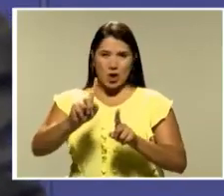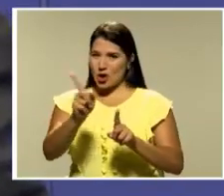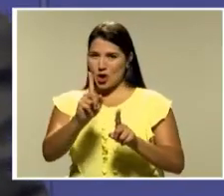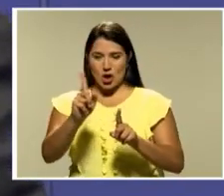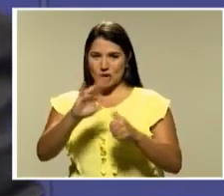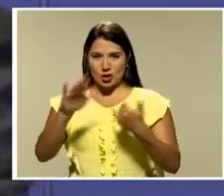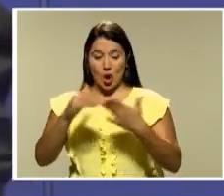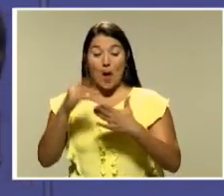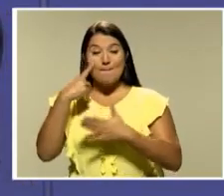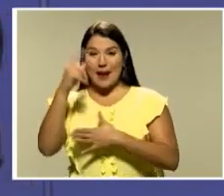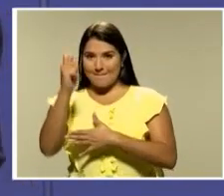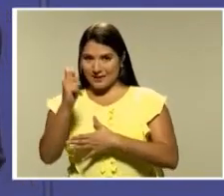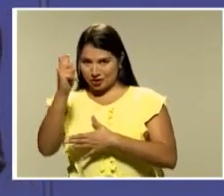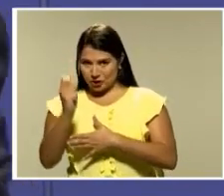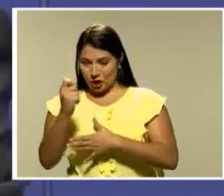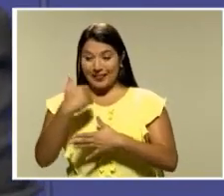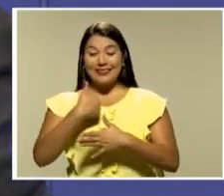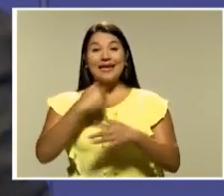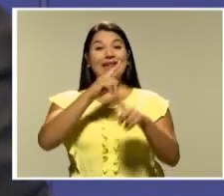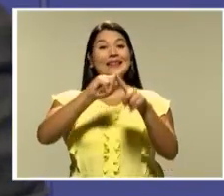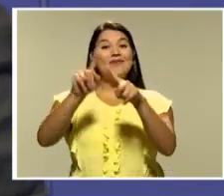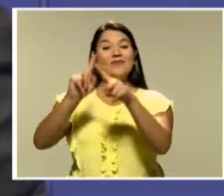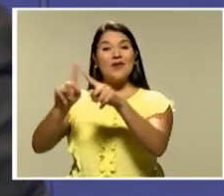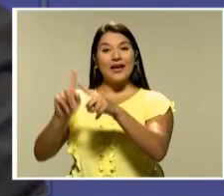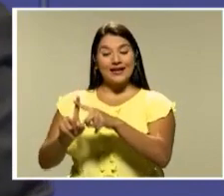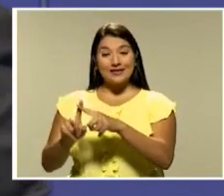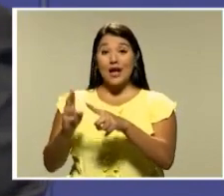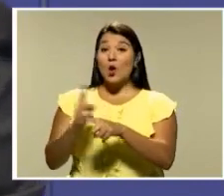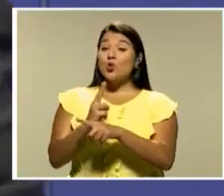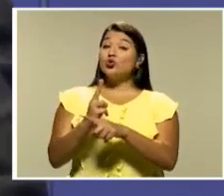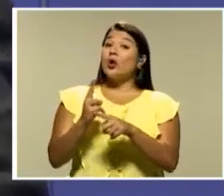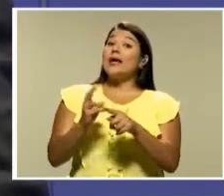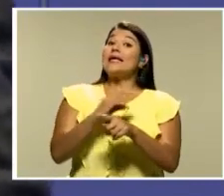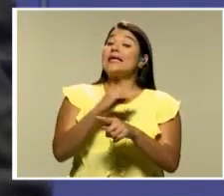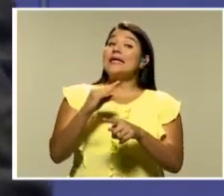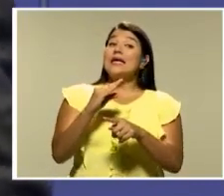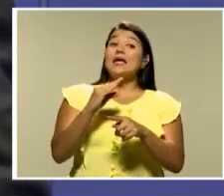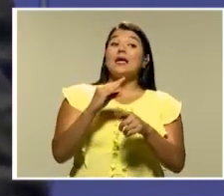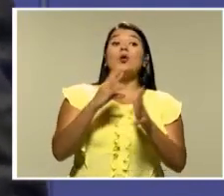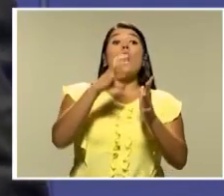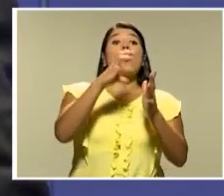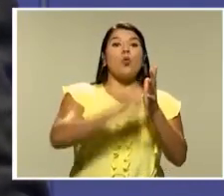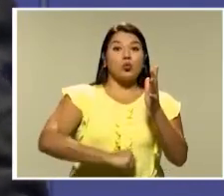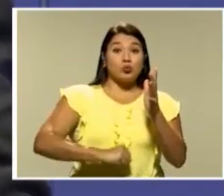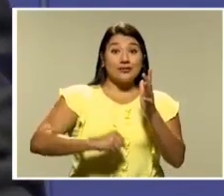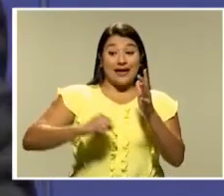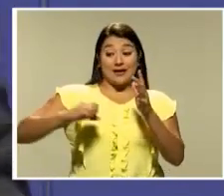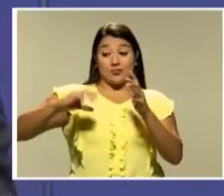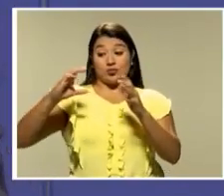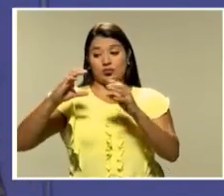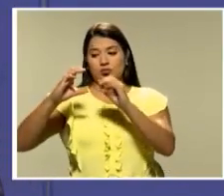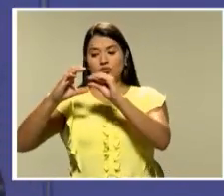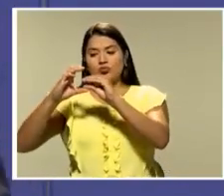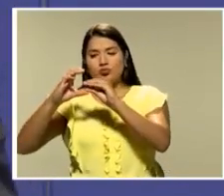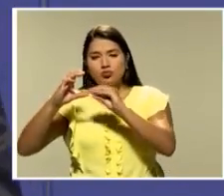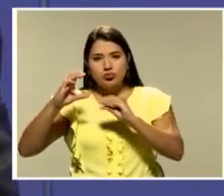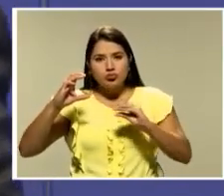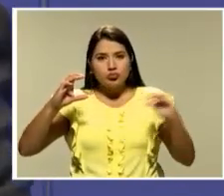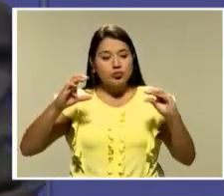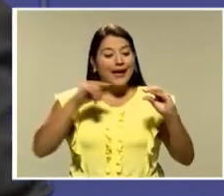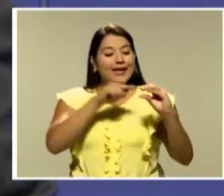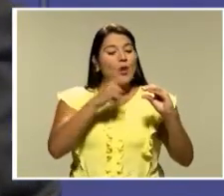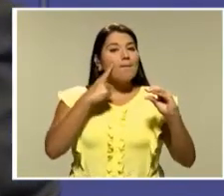destino muy distinto. Y concretamente el destino de pensiones era el que estaba recibiendo, por lo menos desde la